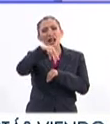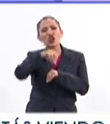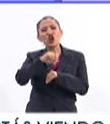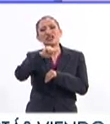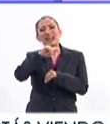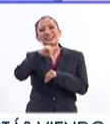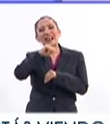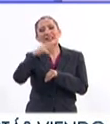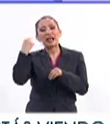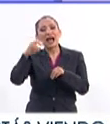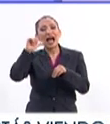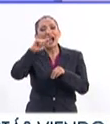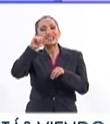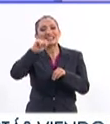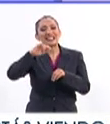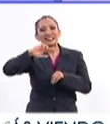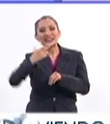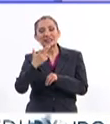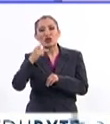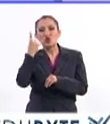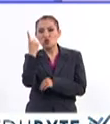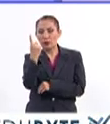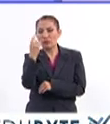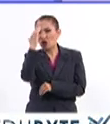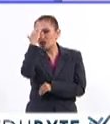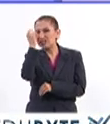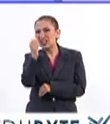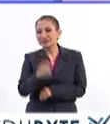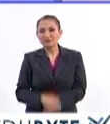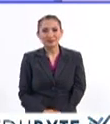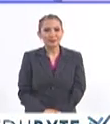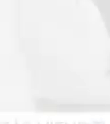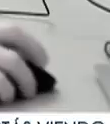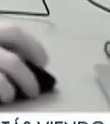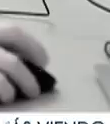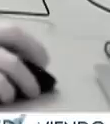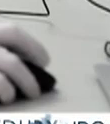nanosatélite denominado AztecSat-1. Le invito a conocer este proyecto.